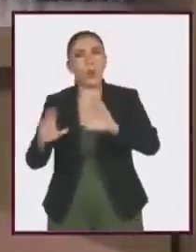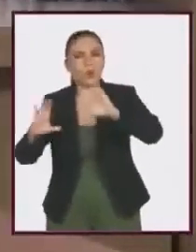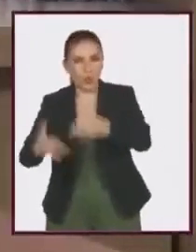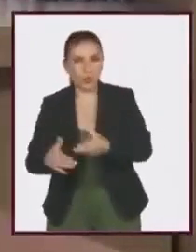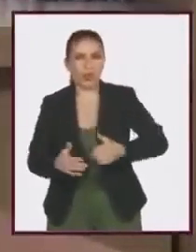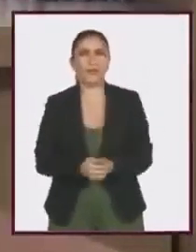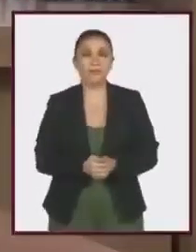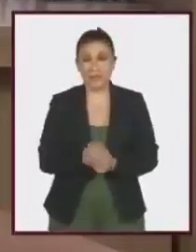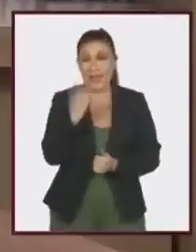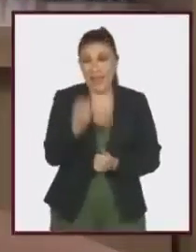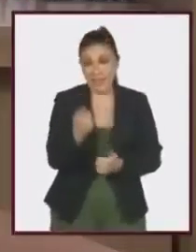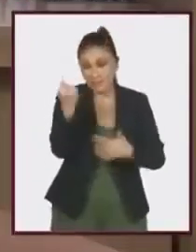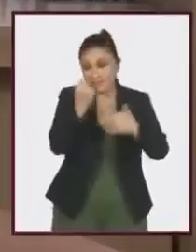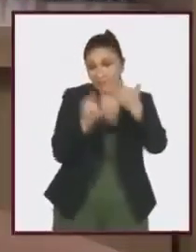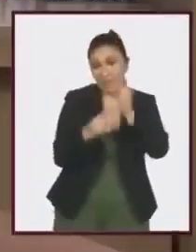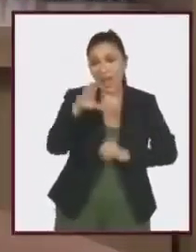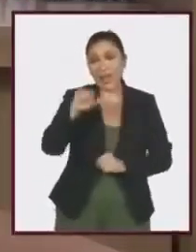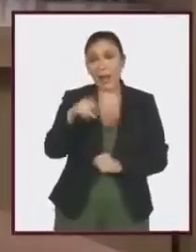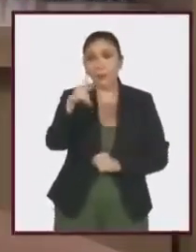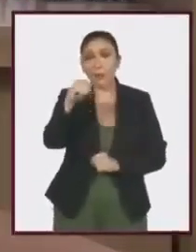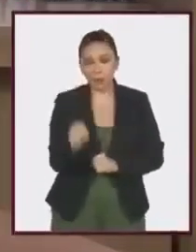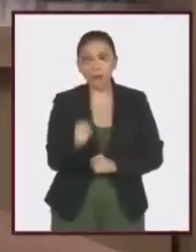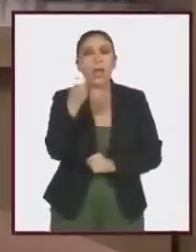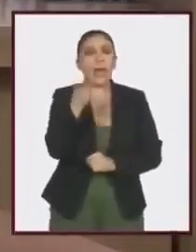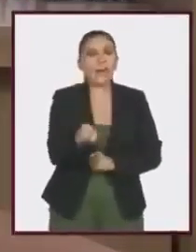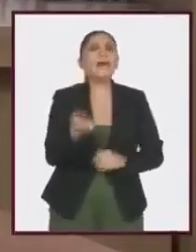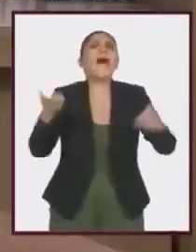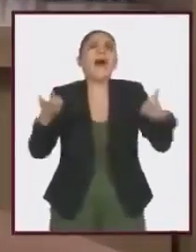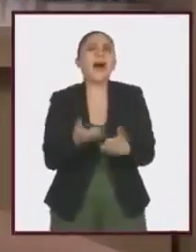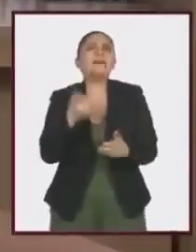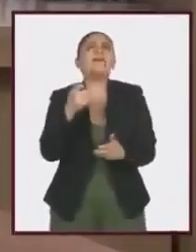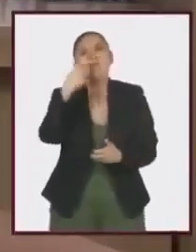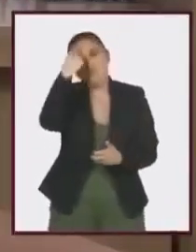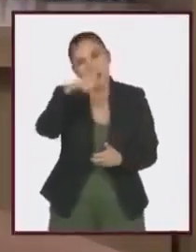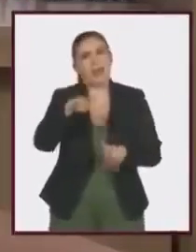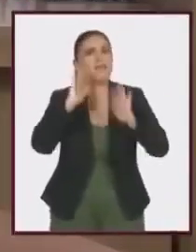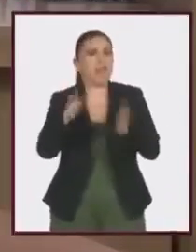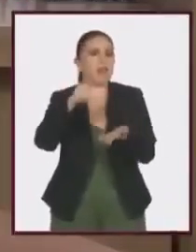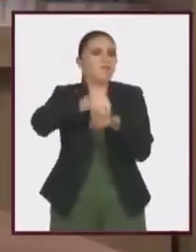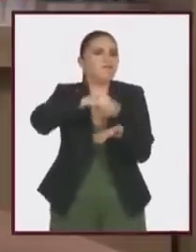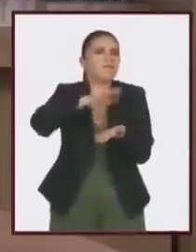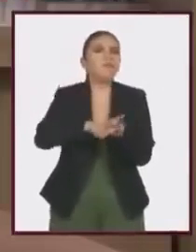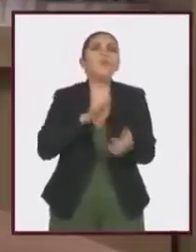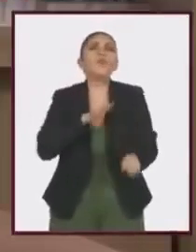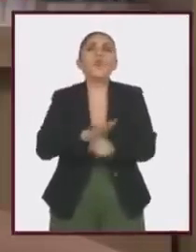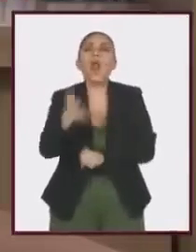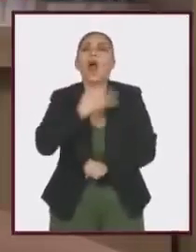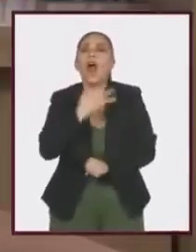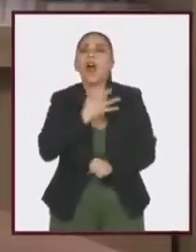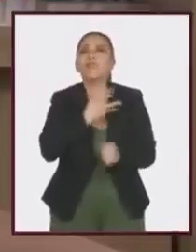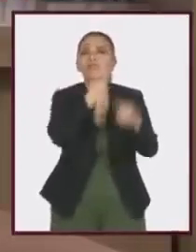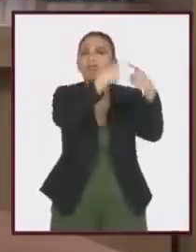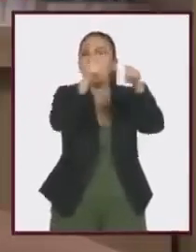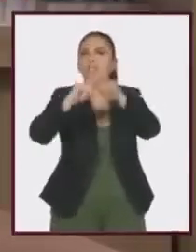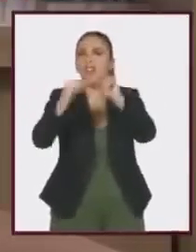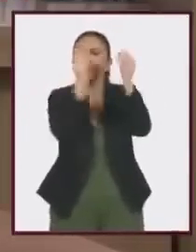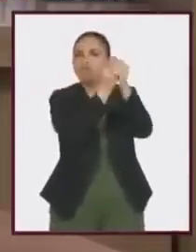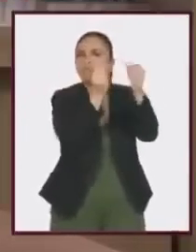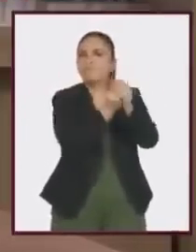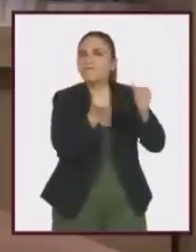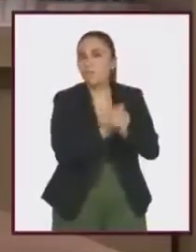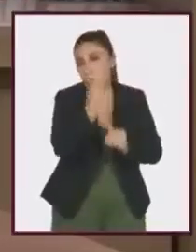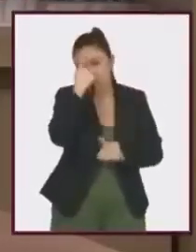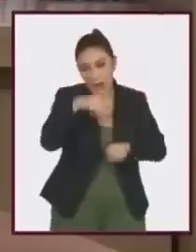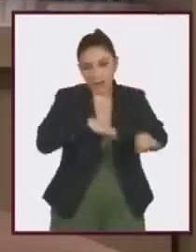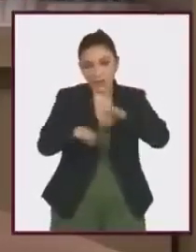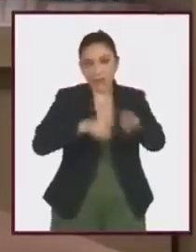Estos campos formativos van a ser los que ya van a plantear cuáles son los contenidos que se van a trabajar a lo largo